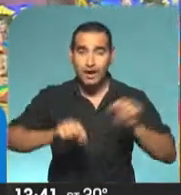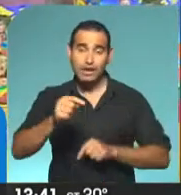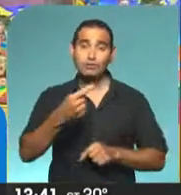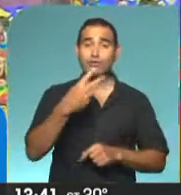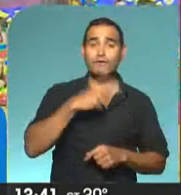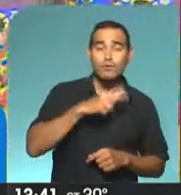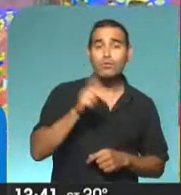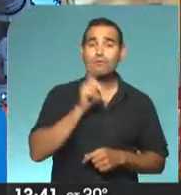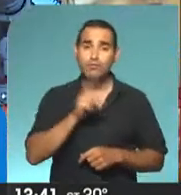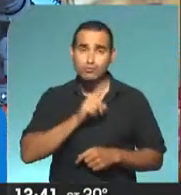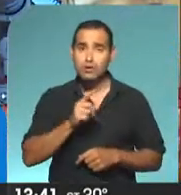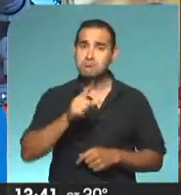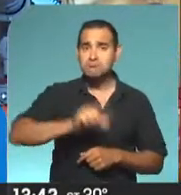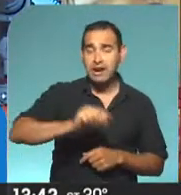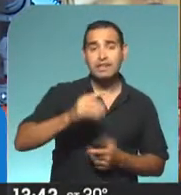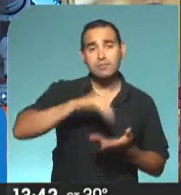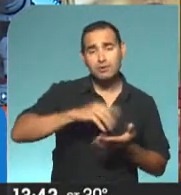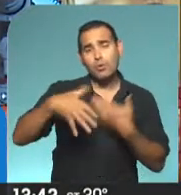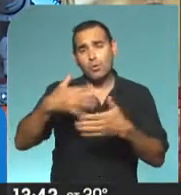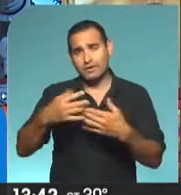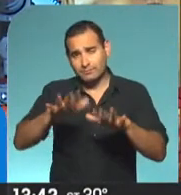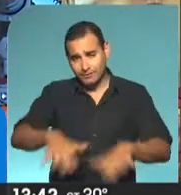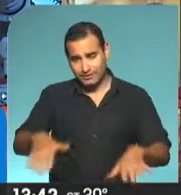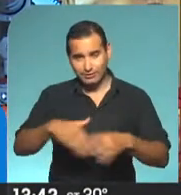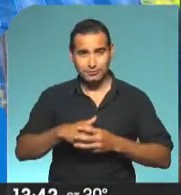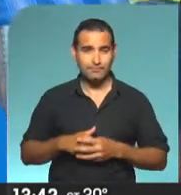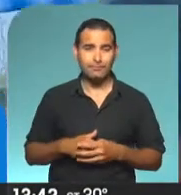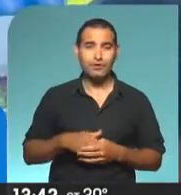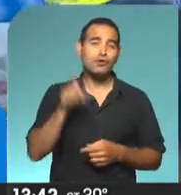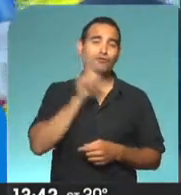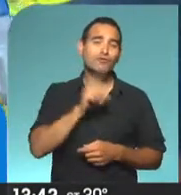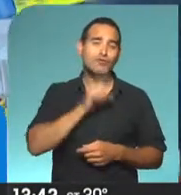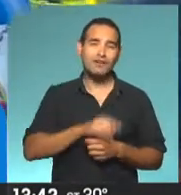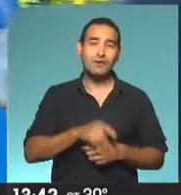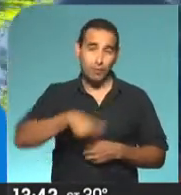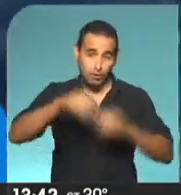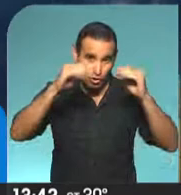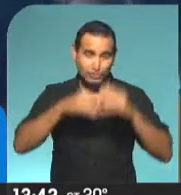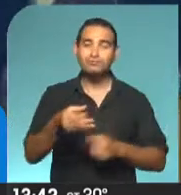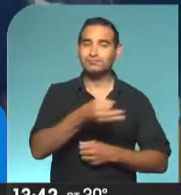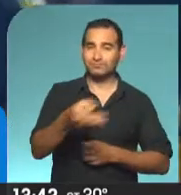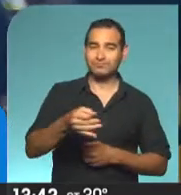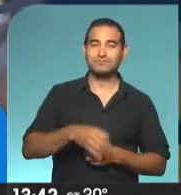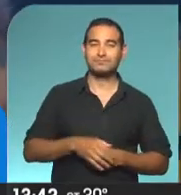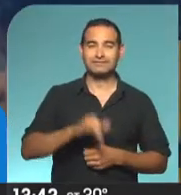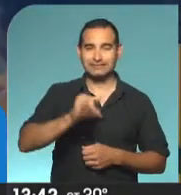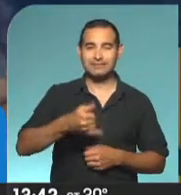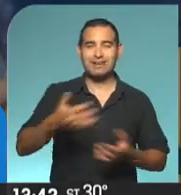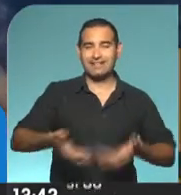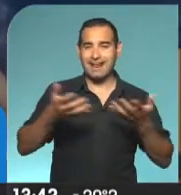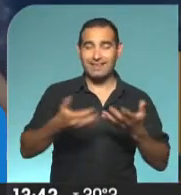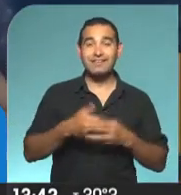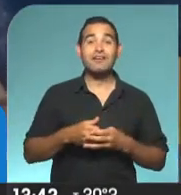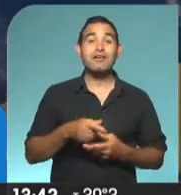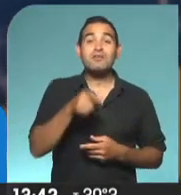precios accesibles y además algunos juguetes para los más chiquitos. Fruta. ¿Para esta noche? Para hacer una ensalada. ¿Se va a